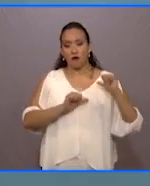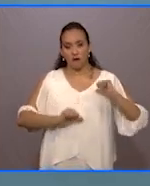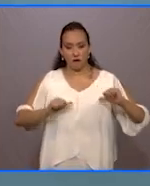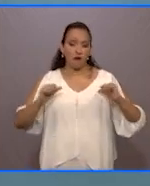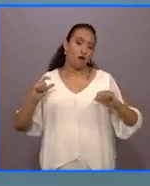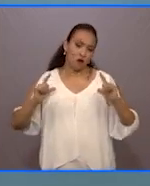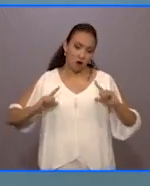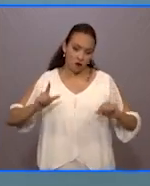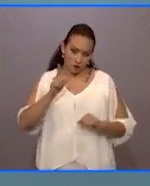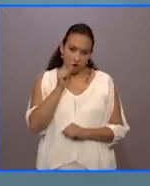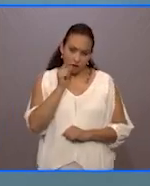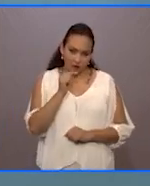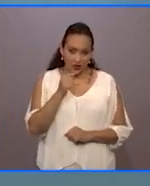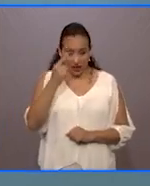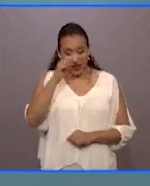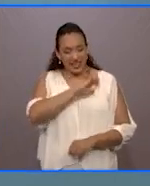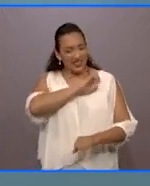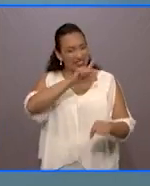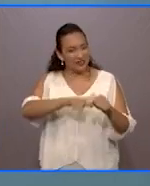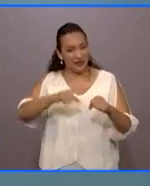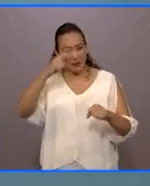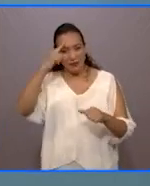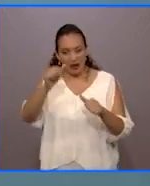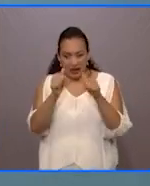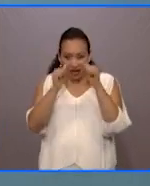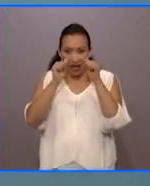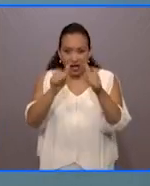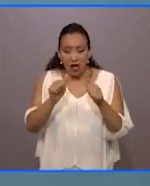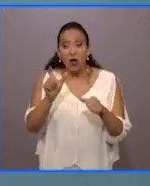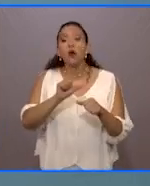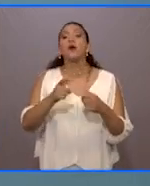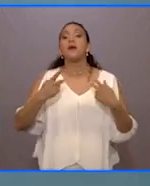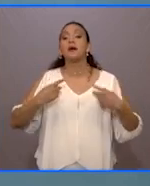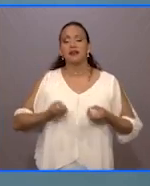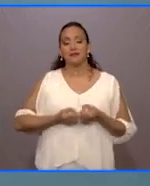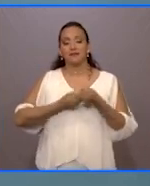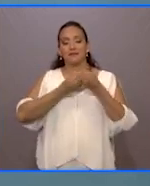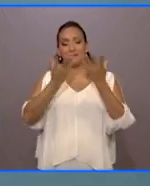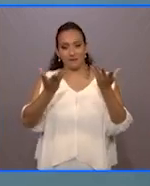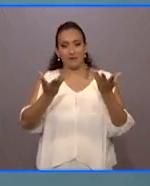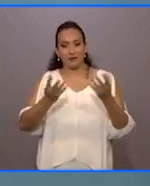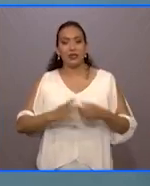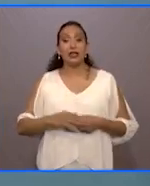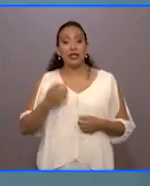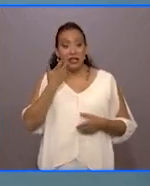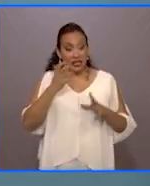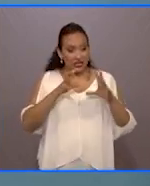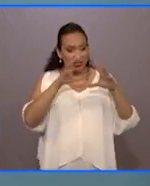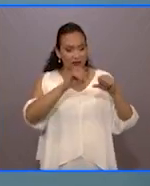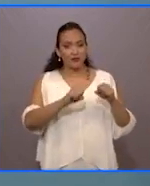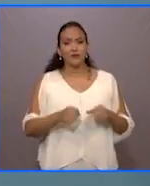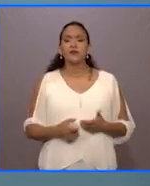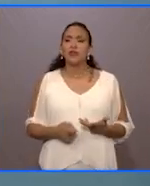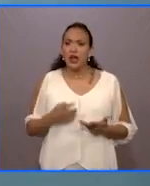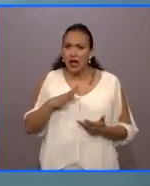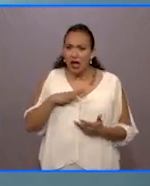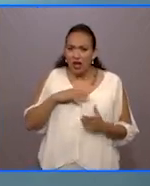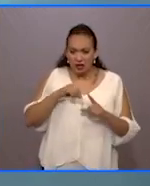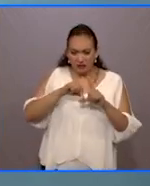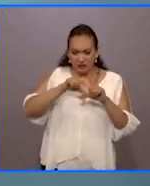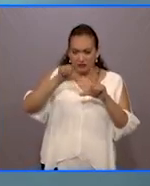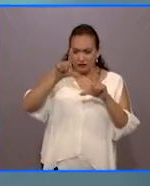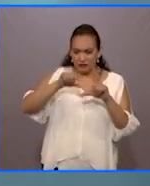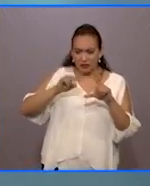Especial para la Atención de Delitos Cometidos contra la Libertad de Expresión, FEADLE, que tiene un índice de